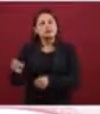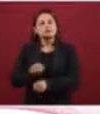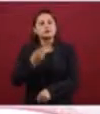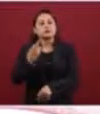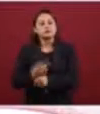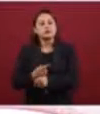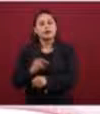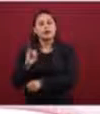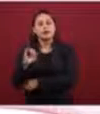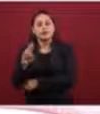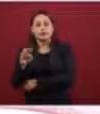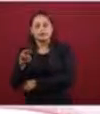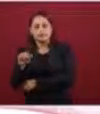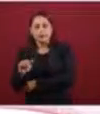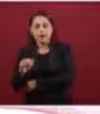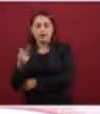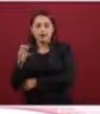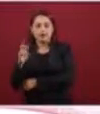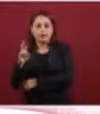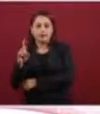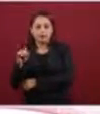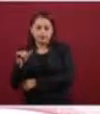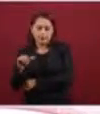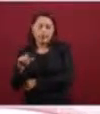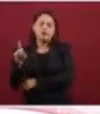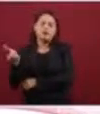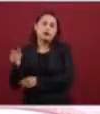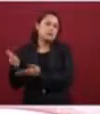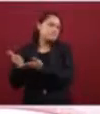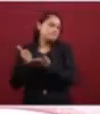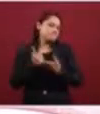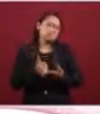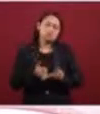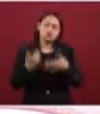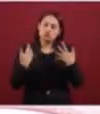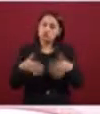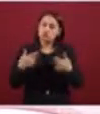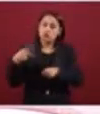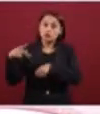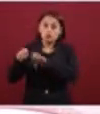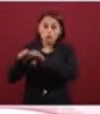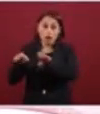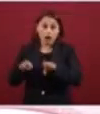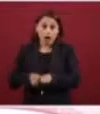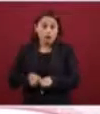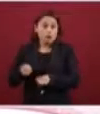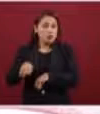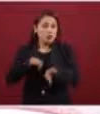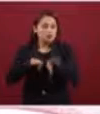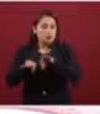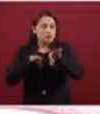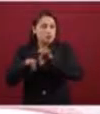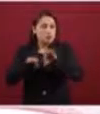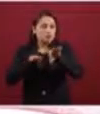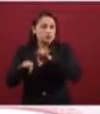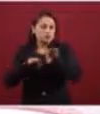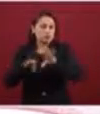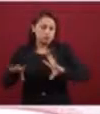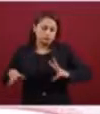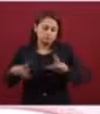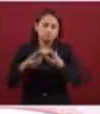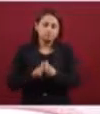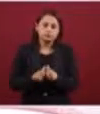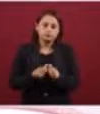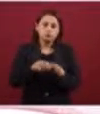Irmeréndira Sandoval y su equipo, y que está haciendo un trabajo extraordinario. Estamos documento por